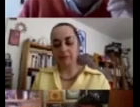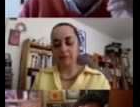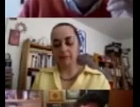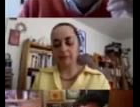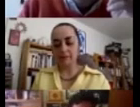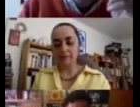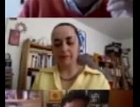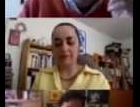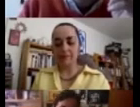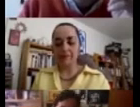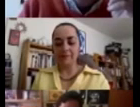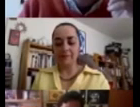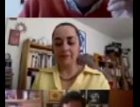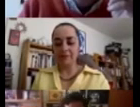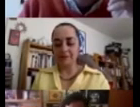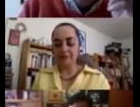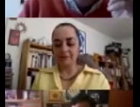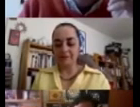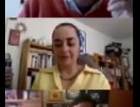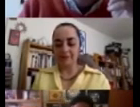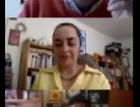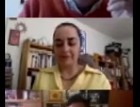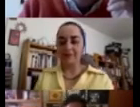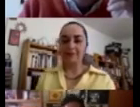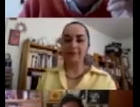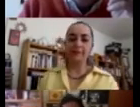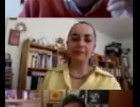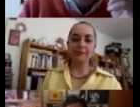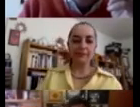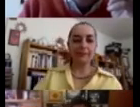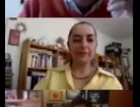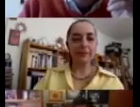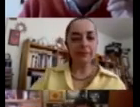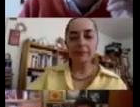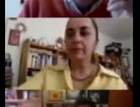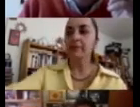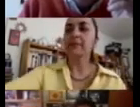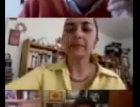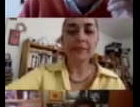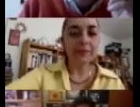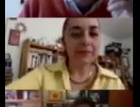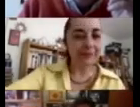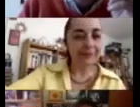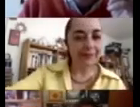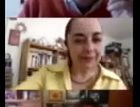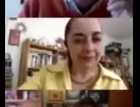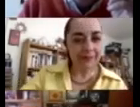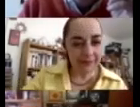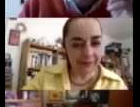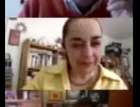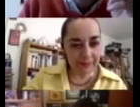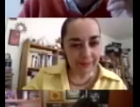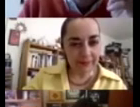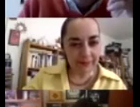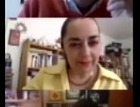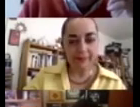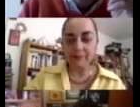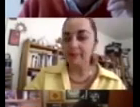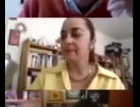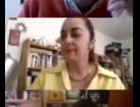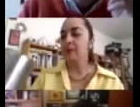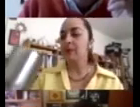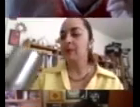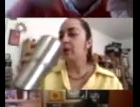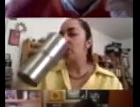Esta es una de las actividades más recientes. La semana pasada, la presentación del libro Monstruos Mexicanos de la maestra Carmen Leñero. Ella hizo